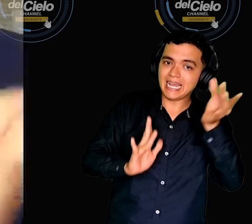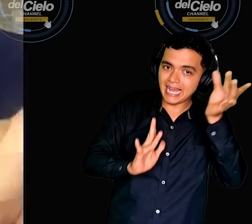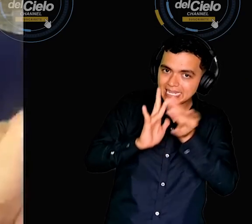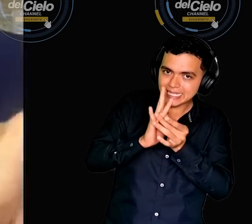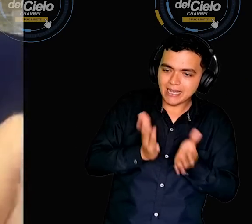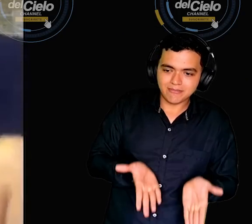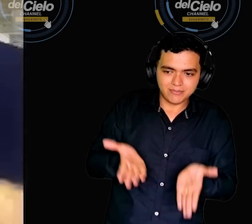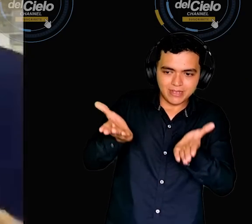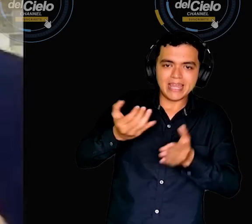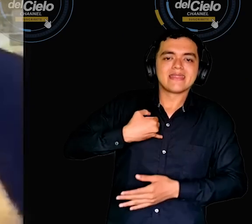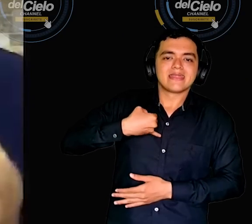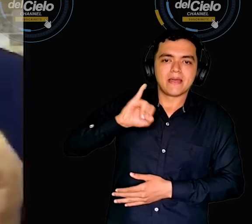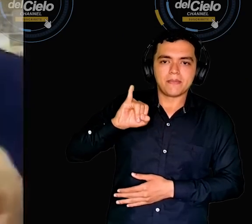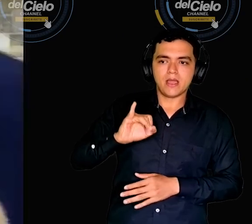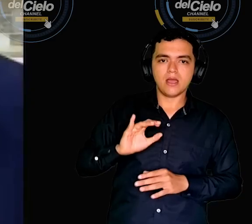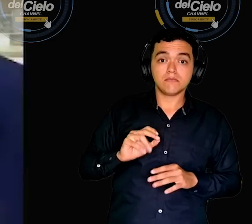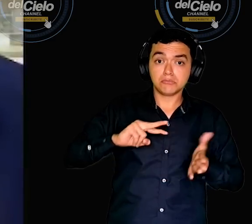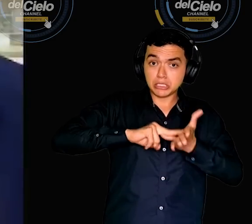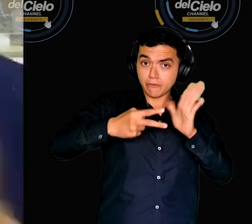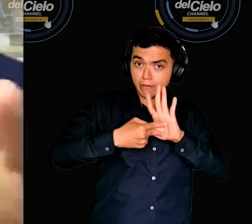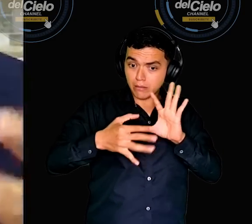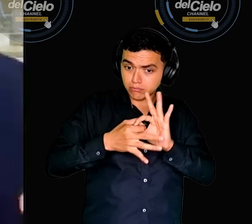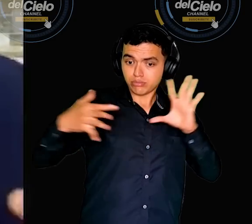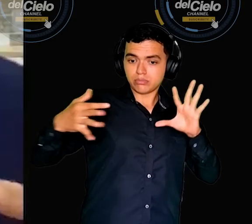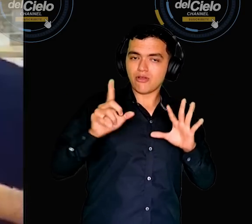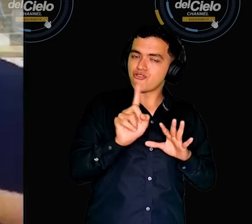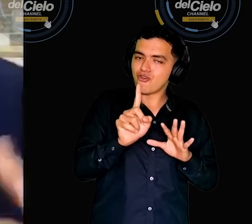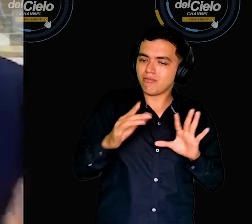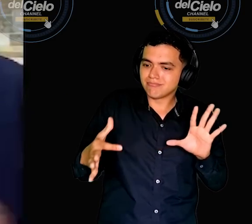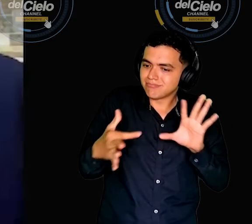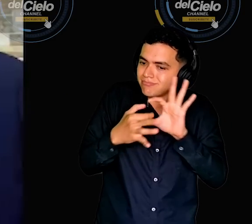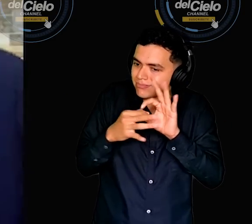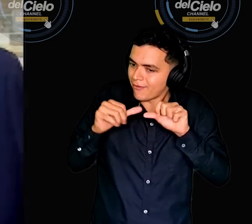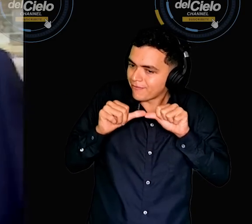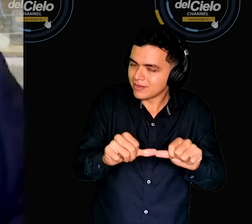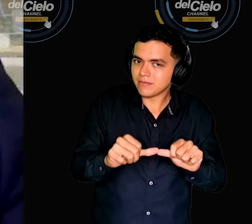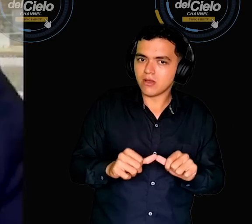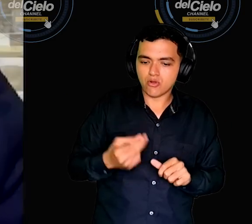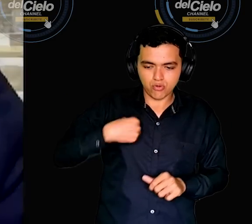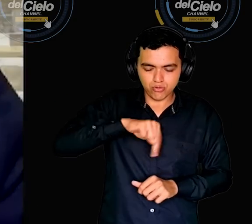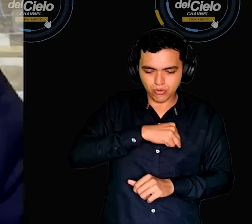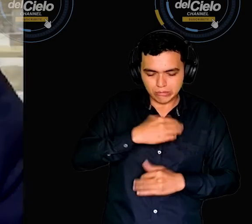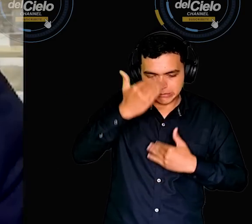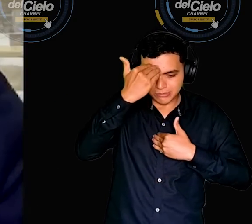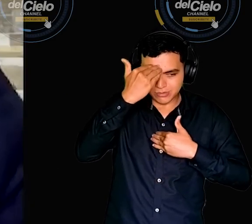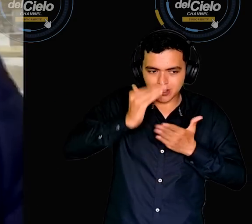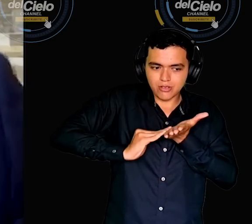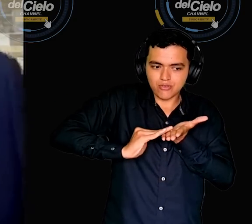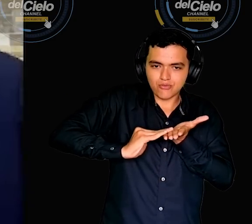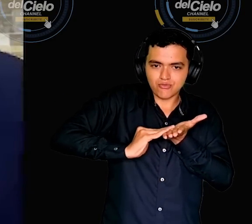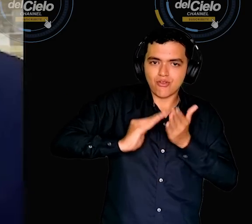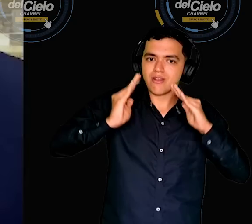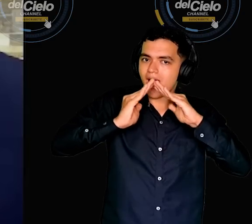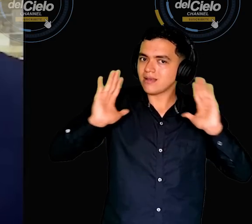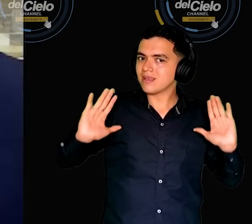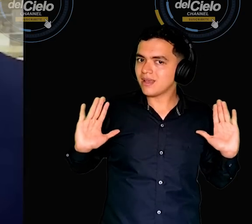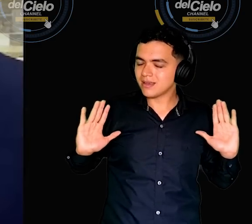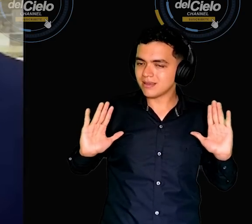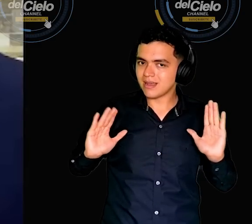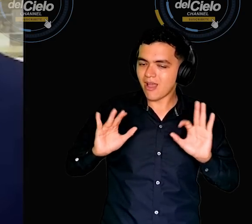hogar permanece, solo que en otra modalidad, pero permanece. Mis hijas viven una en Canadá y otra